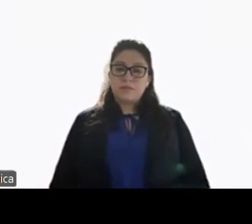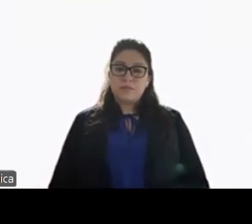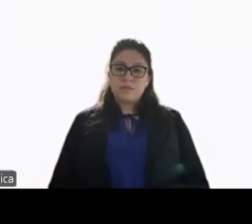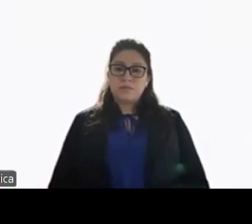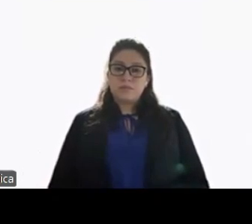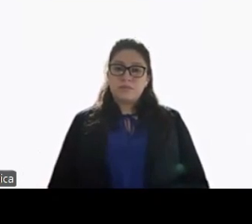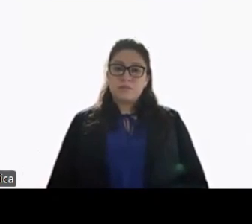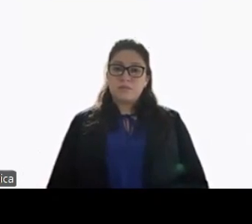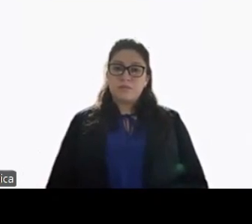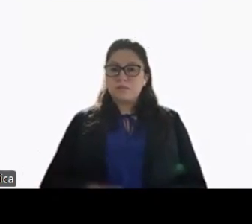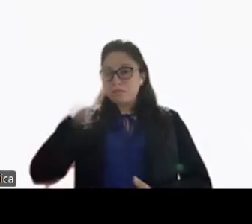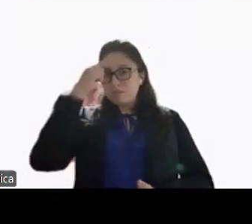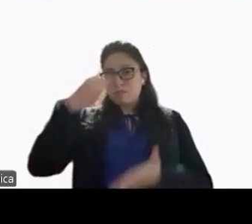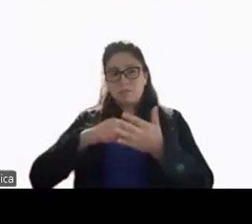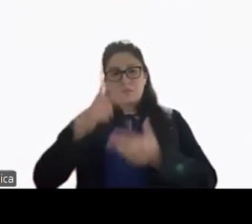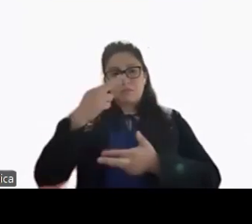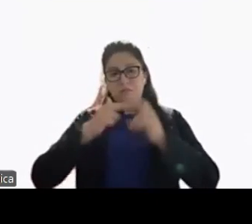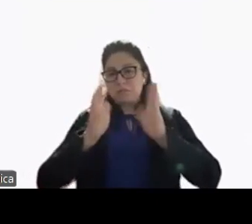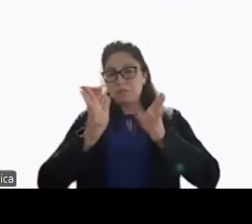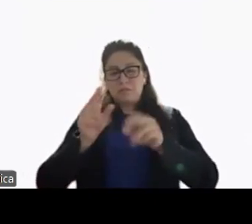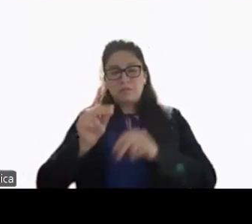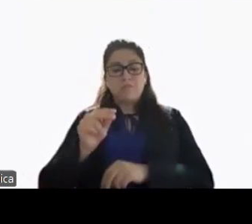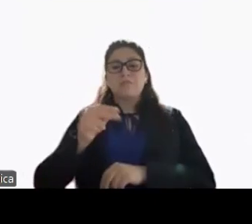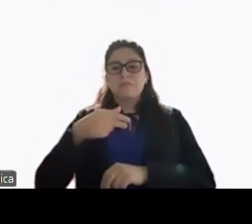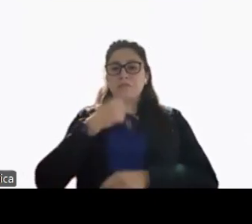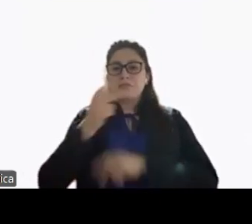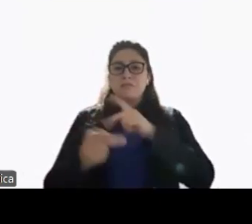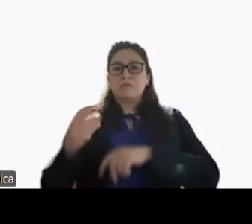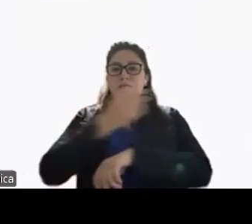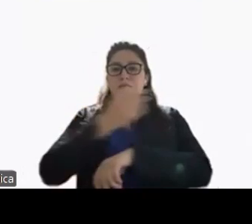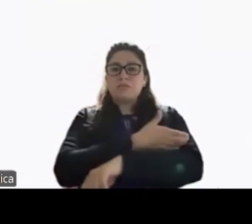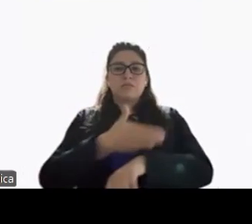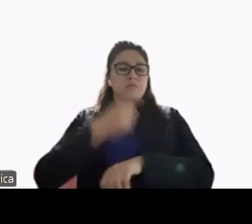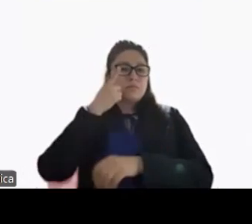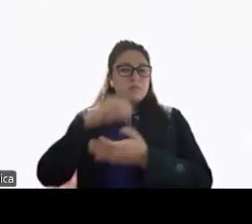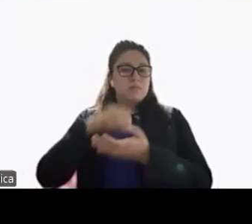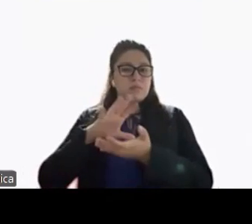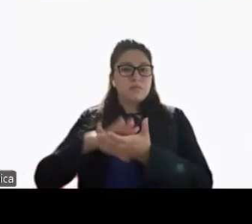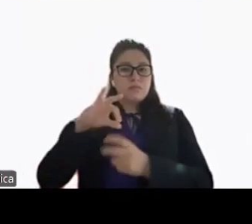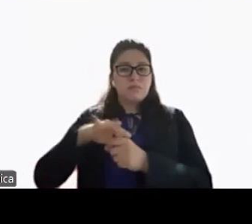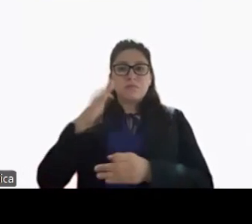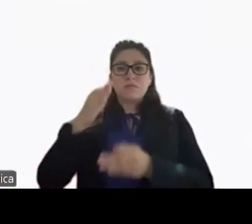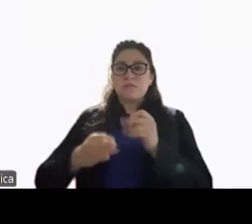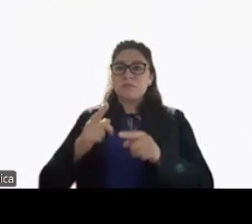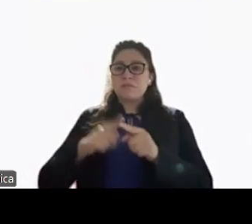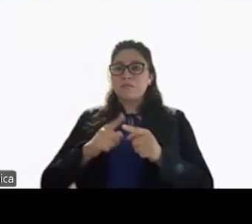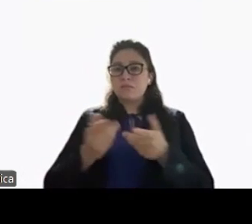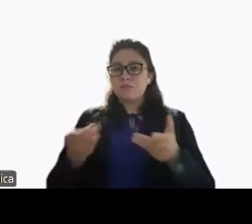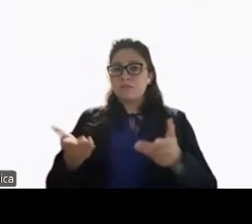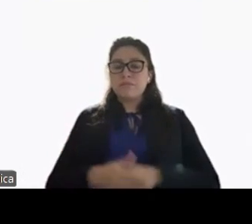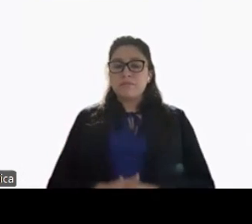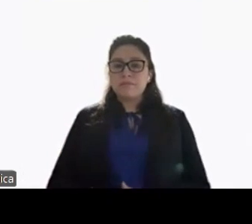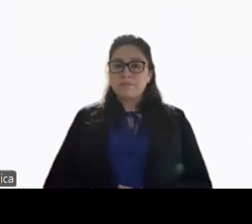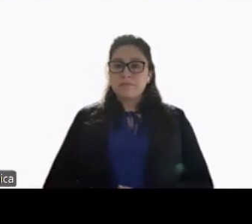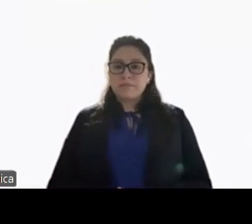Parece ser que no. ¿Falta alguna diputada o algún diputado de emitir su voto?